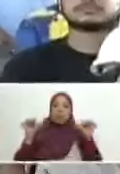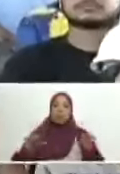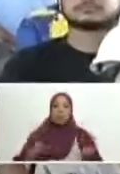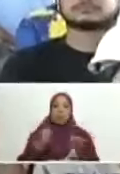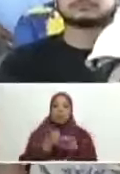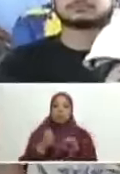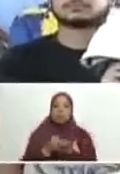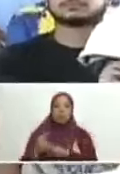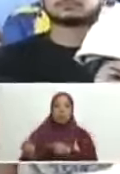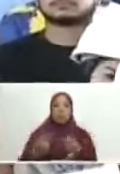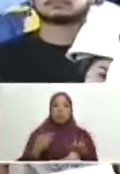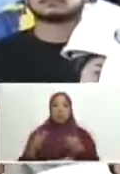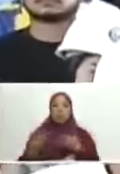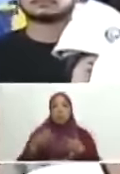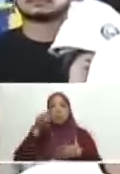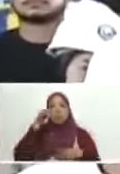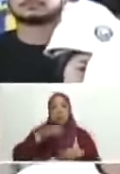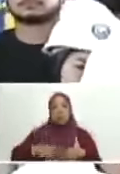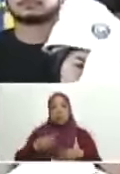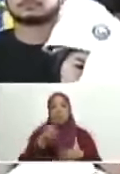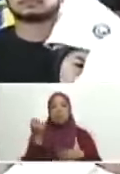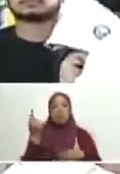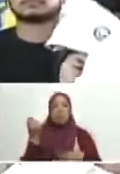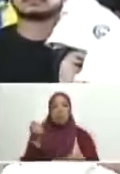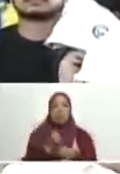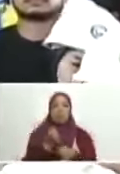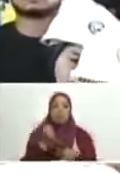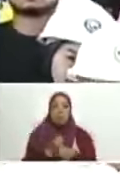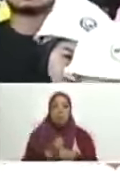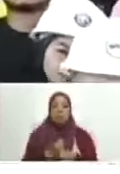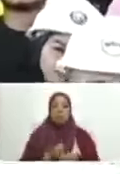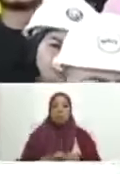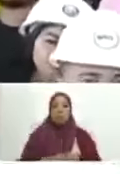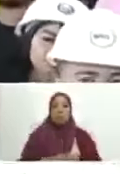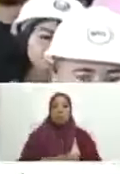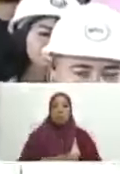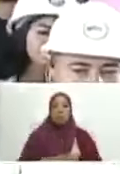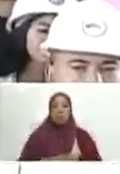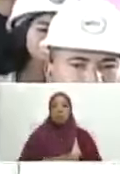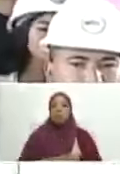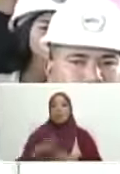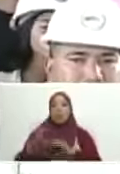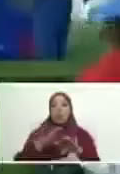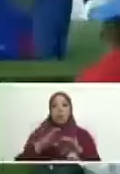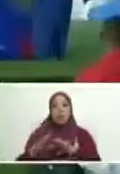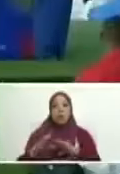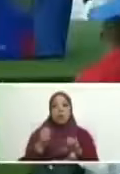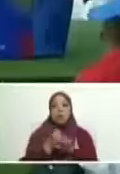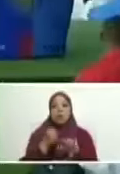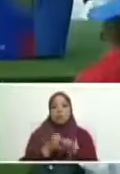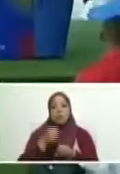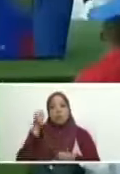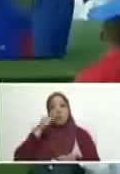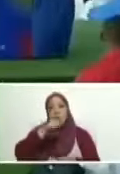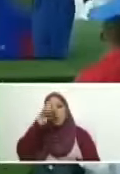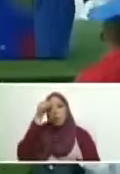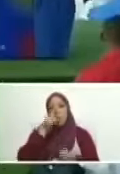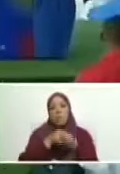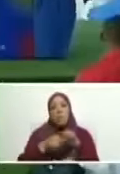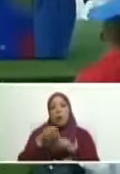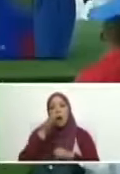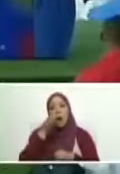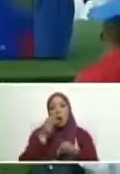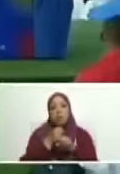subterráneo de servicios públicos, 11 sótanos eléctricos, bancadas subterráneas de telecomunicaciones, sistema de agua potable,